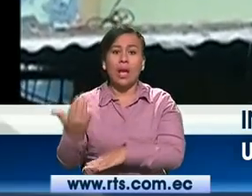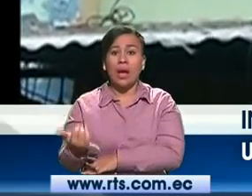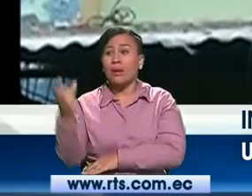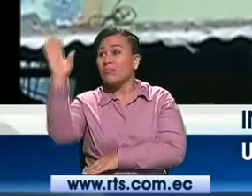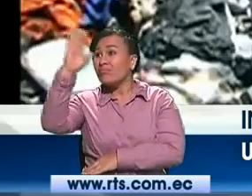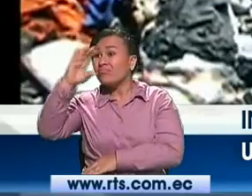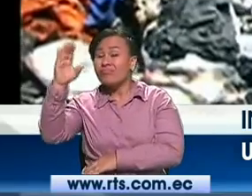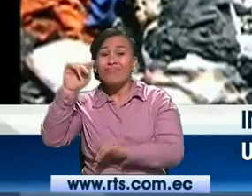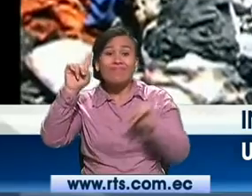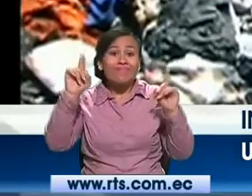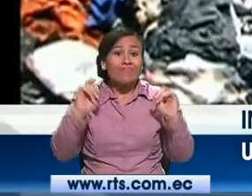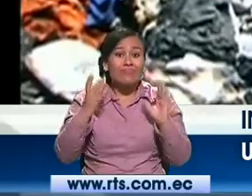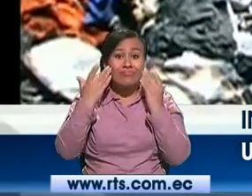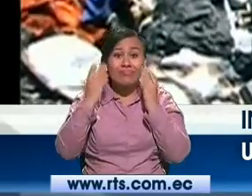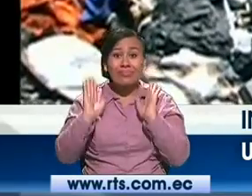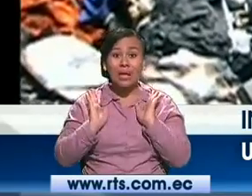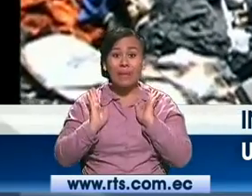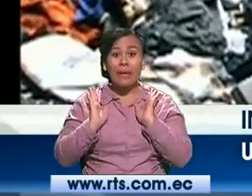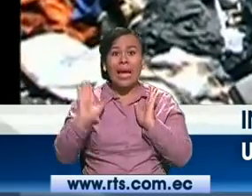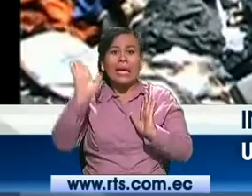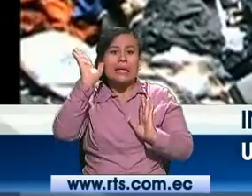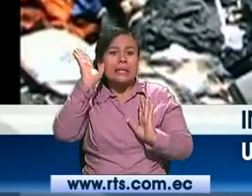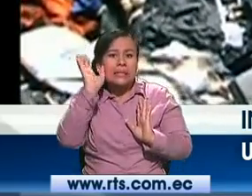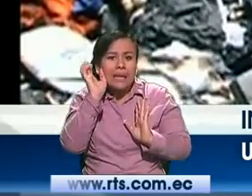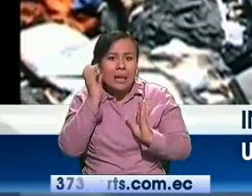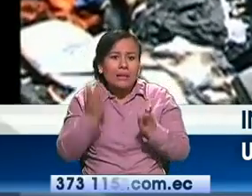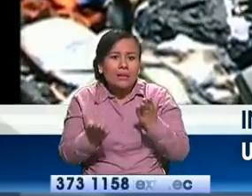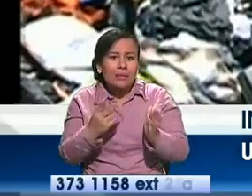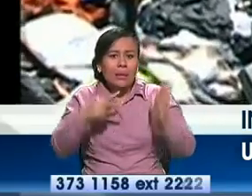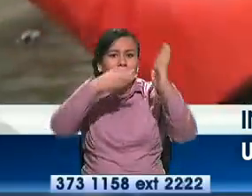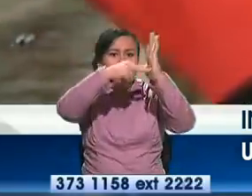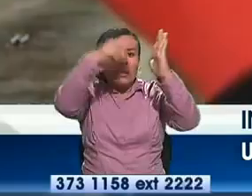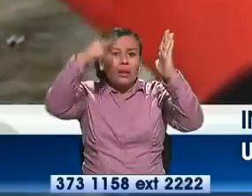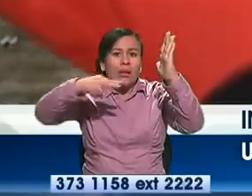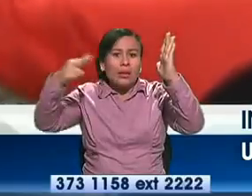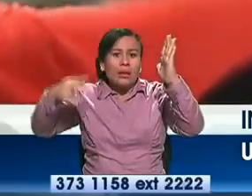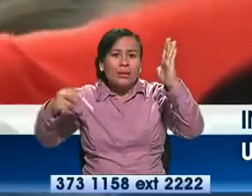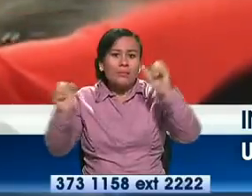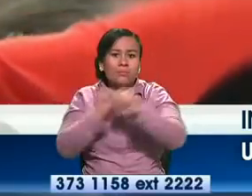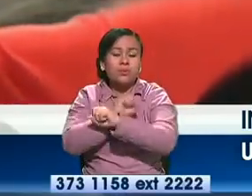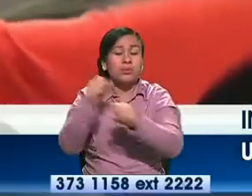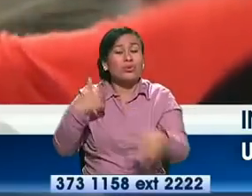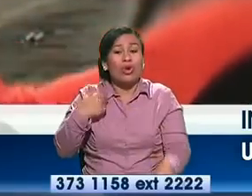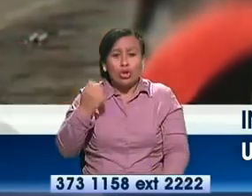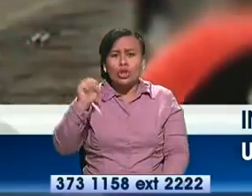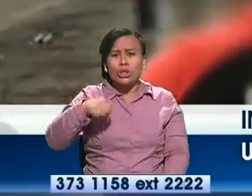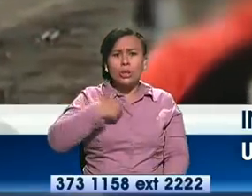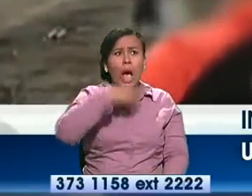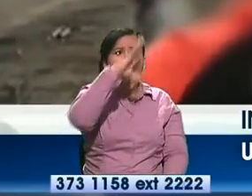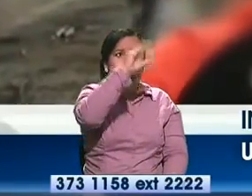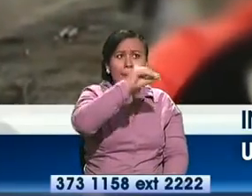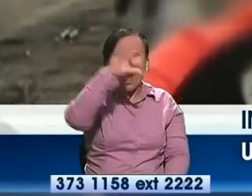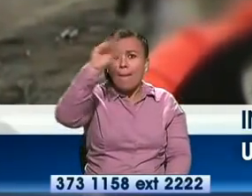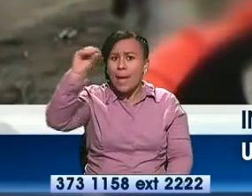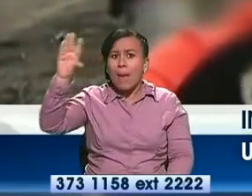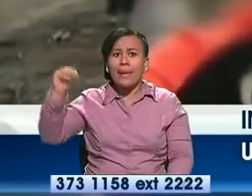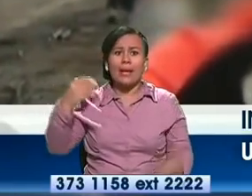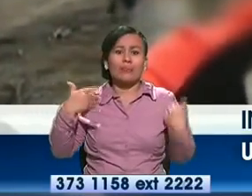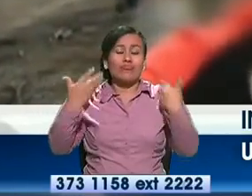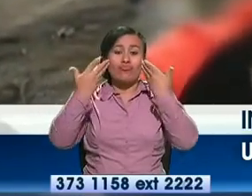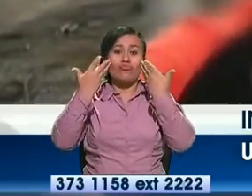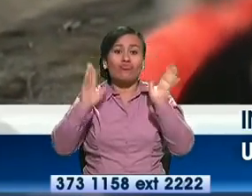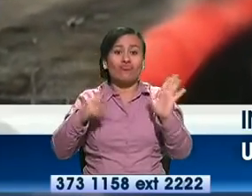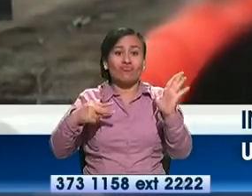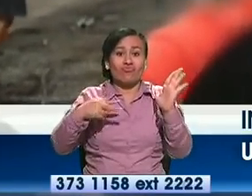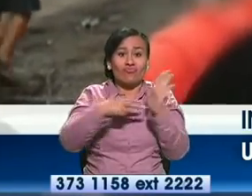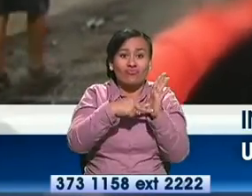incógnita, él cree que podría haberse tratado de un cortocircuito. Yo dejé todo apagado, yo no sé si a lo mejor con el cable que se quedó